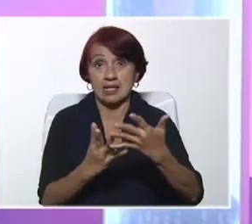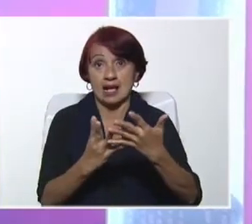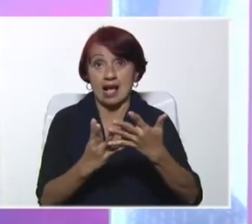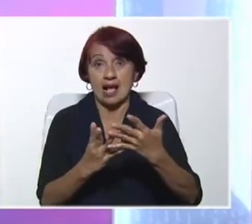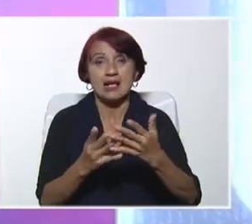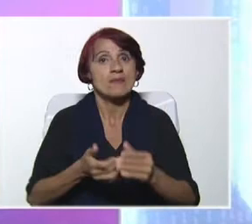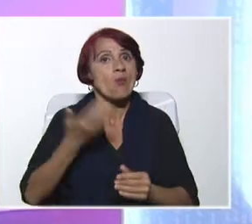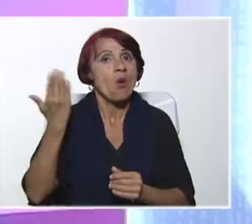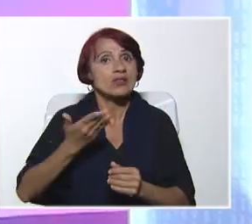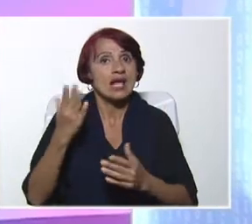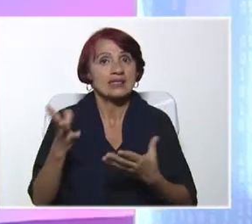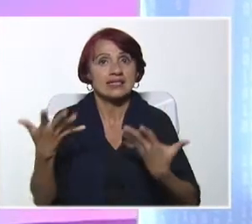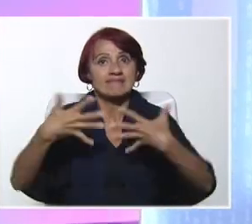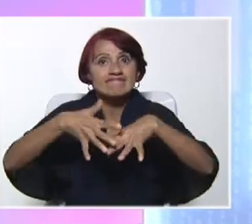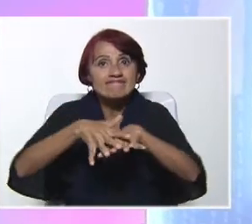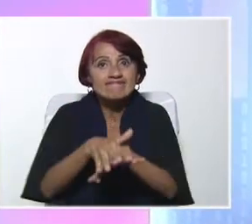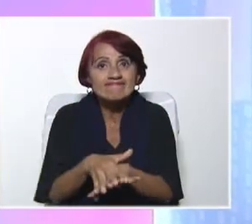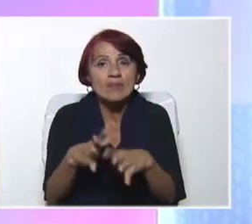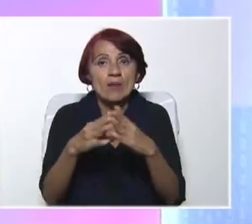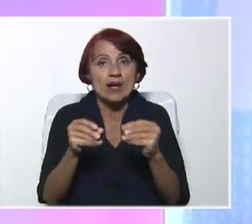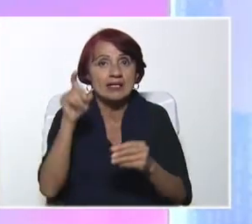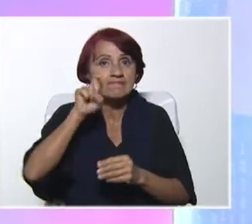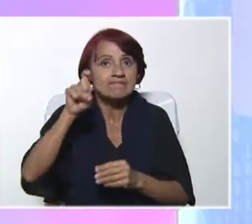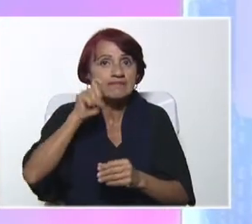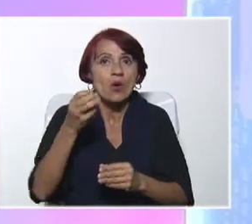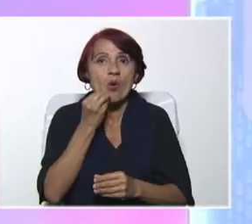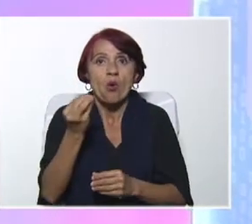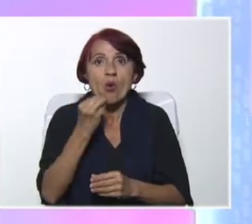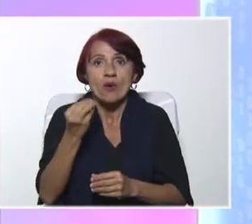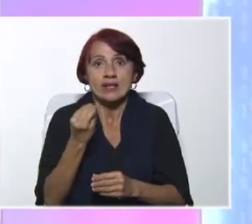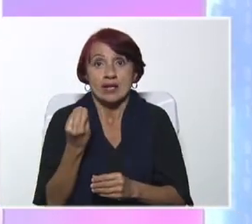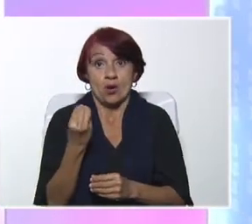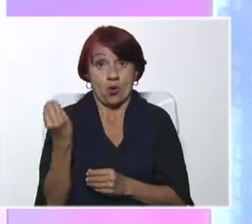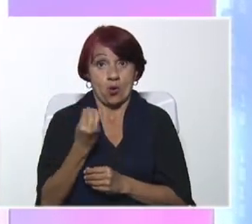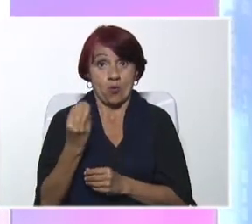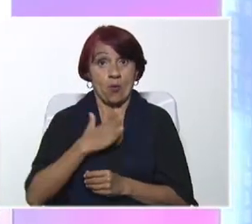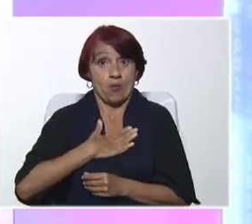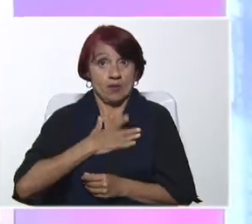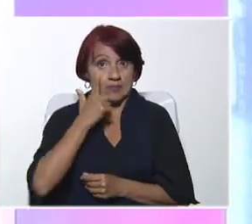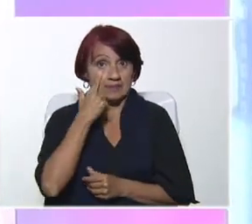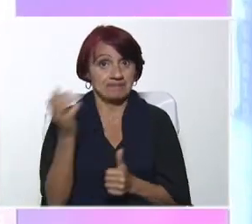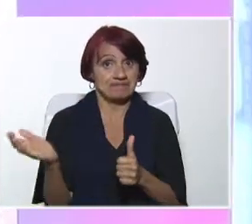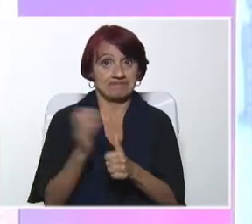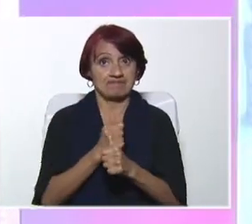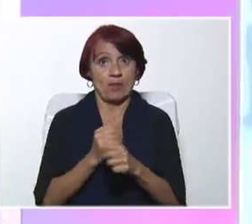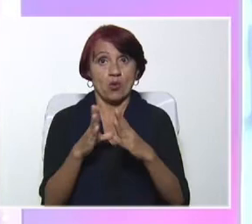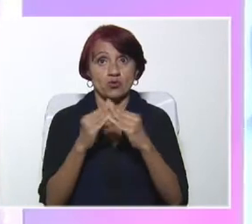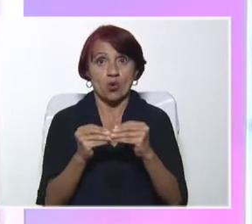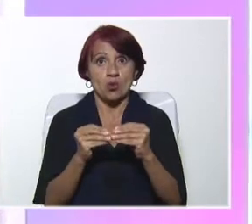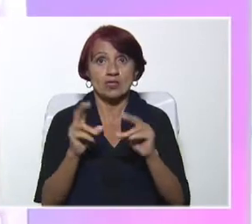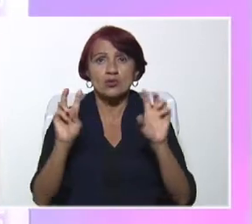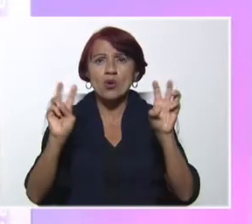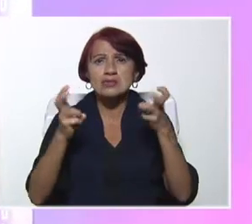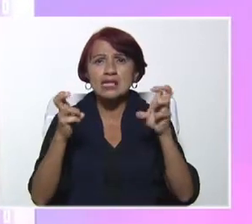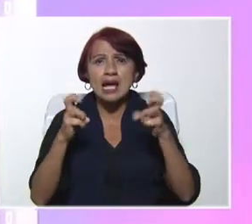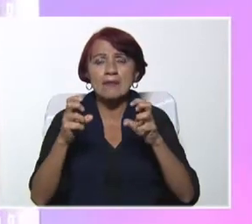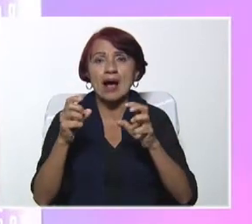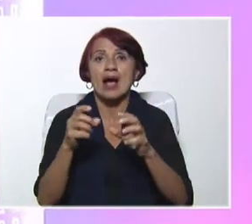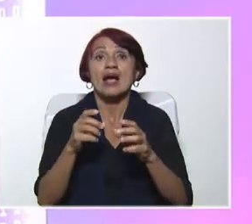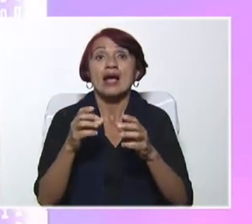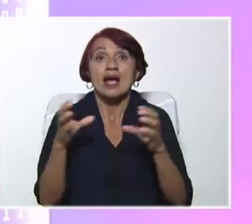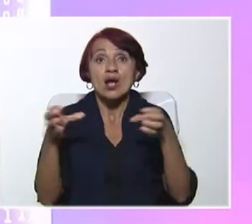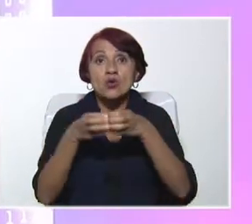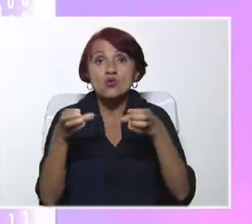matemáticas tan integral para nuestra formación como jóvenes. Además que podemos conseguir todas esas asignaciones en nuestro grupo